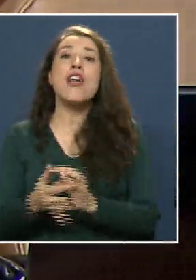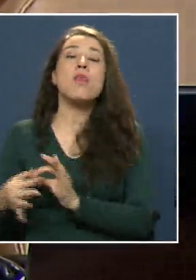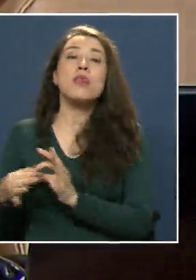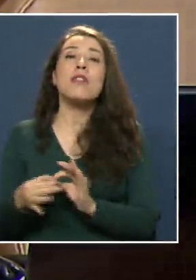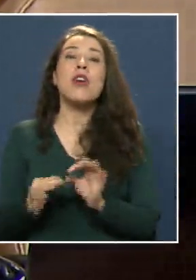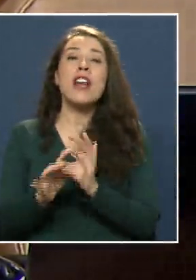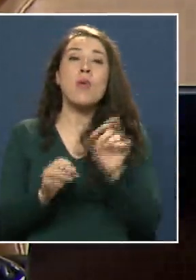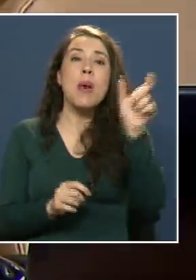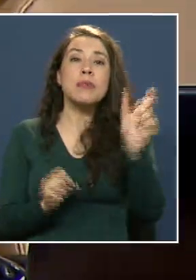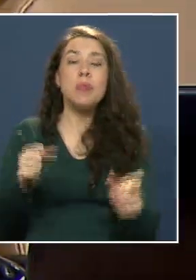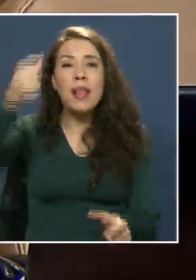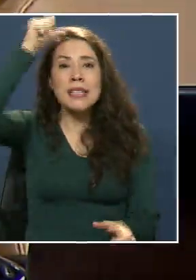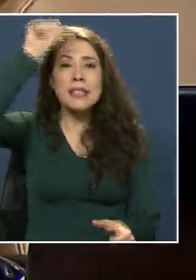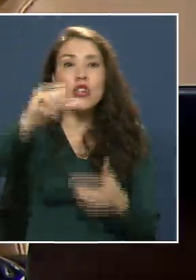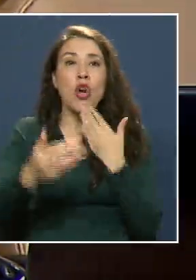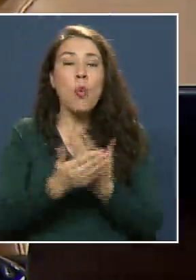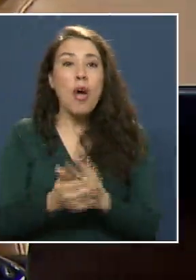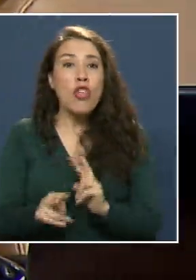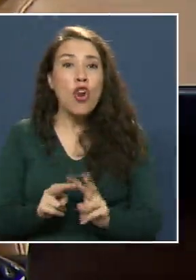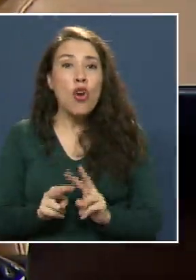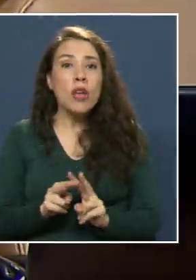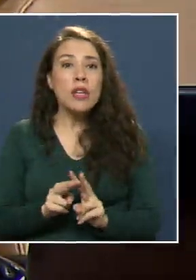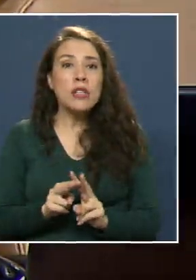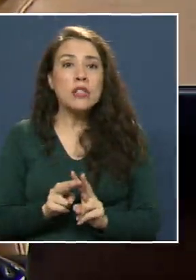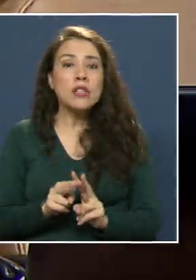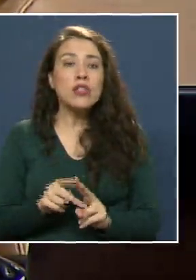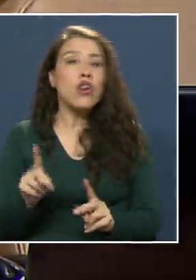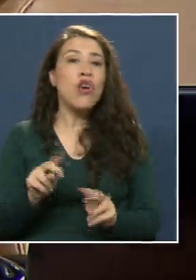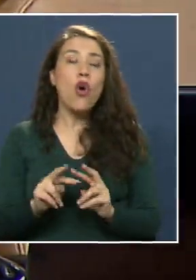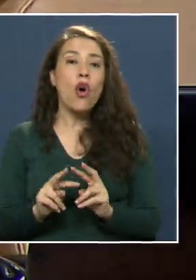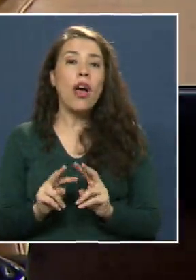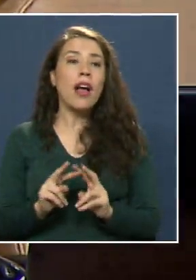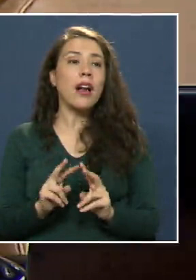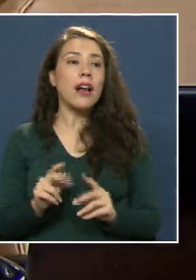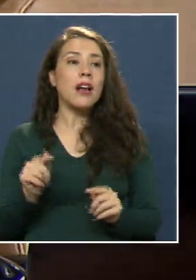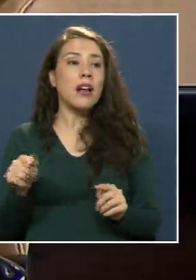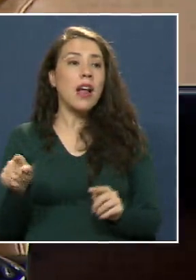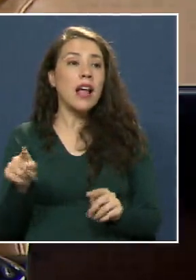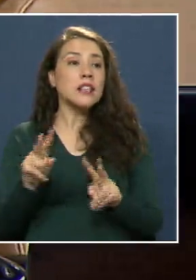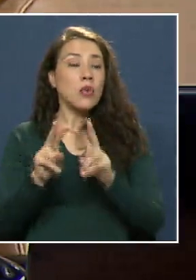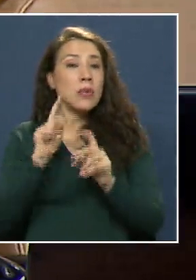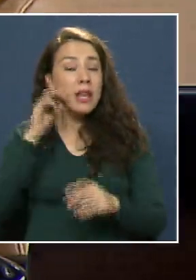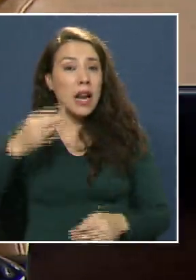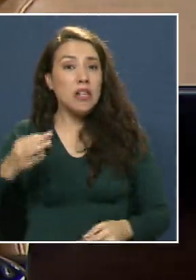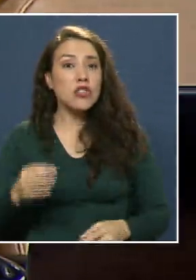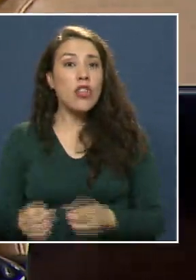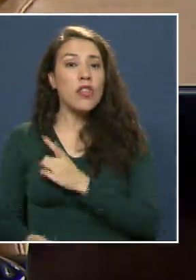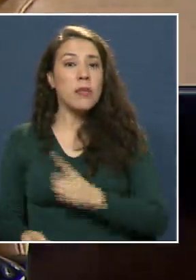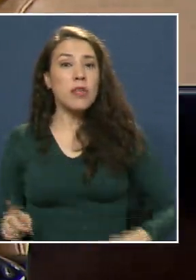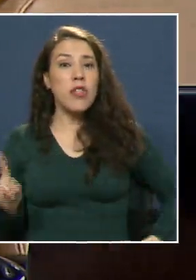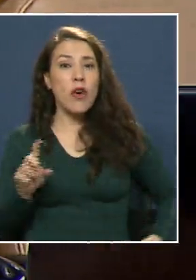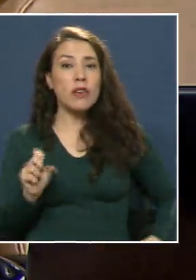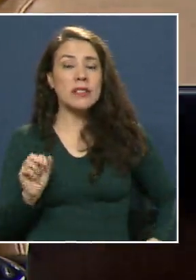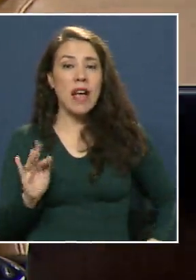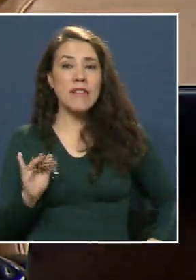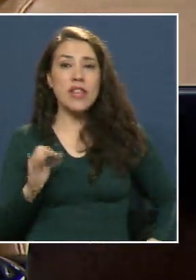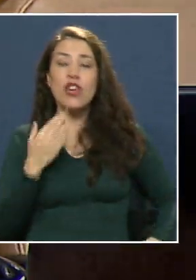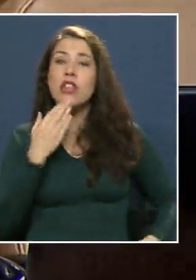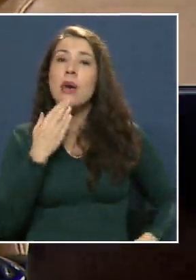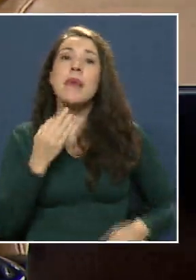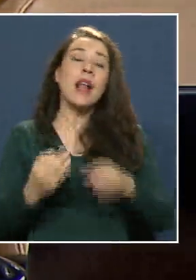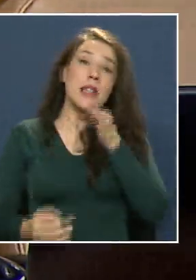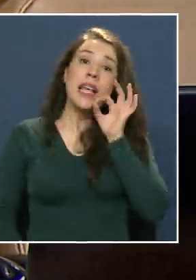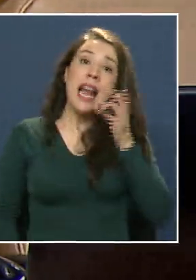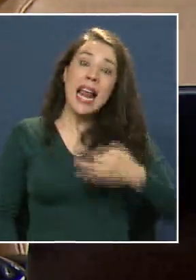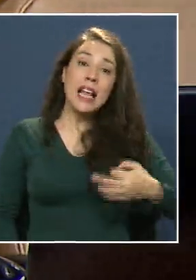condenado por un hecho que al momento de su comisión no era considerado como tal. No es este el caso, y en eso tiene un punto el diputado Zaffirio, pero también tiene un punto el